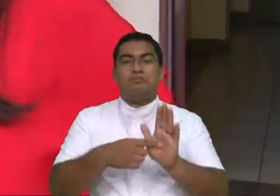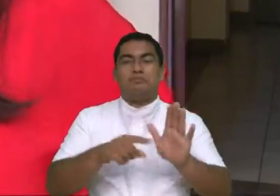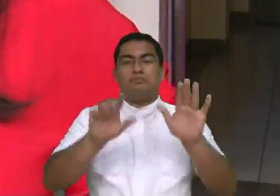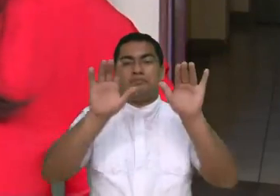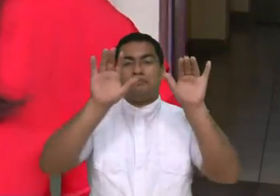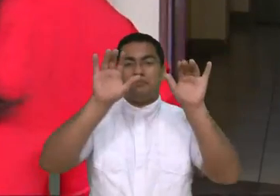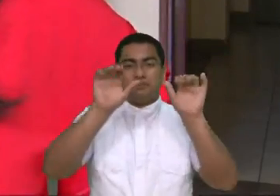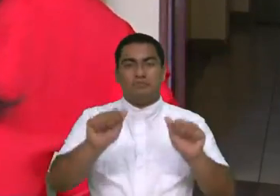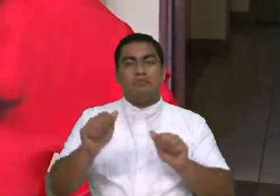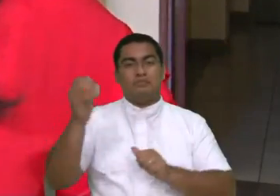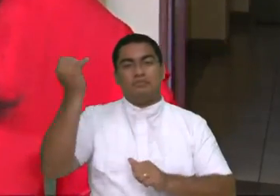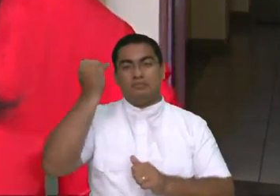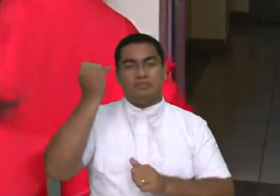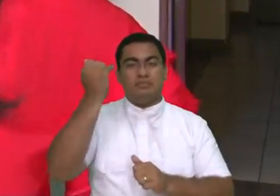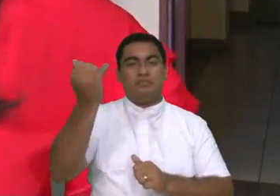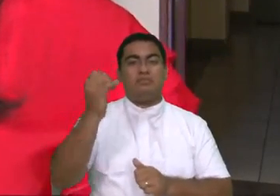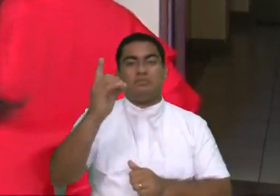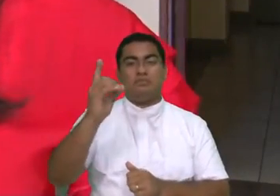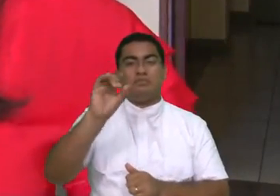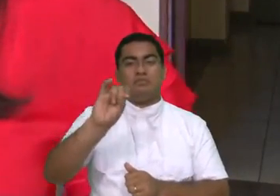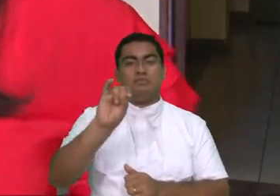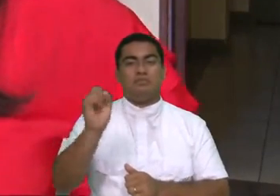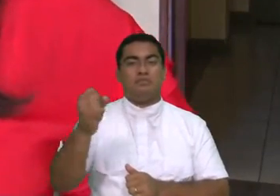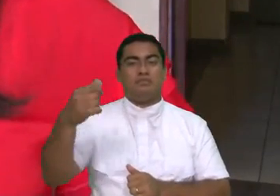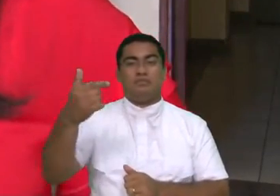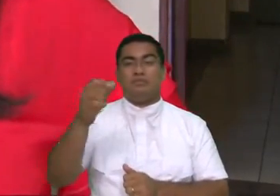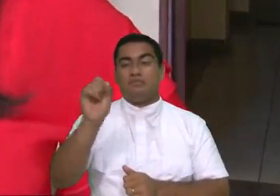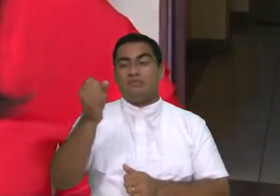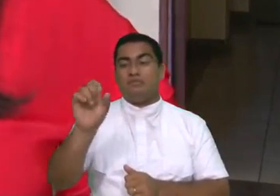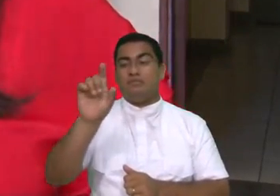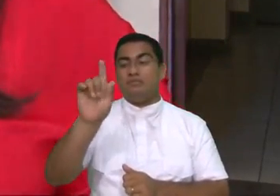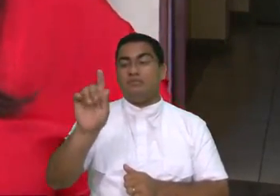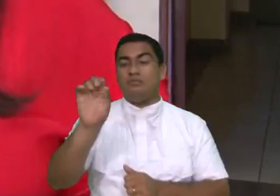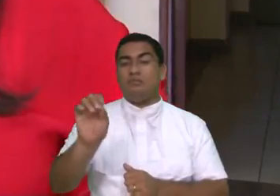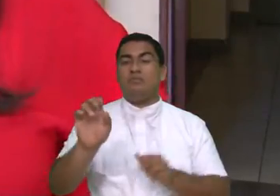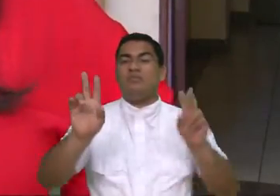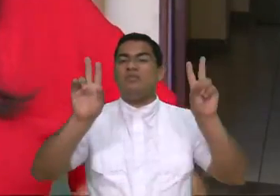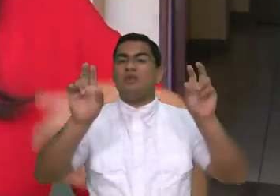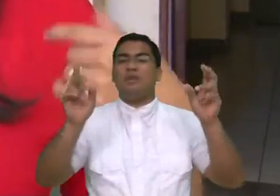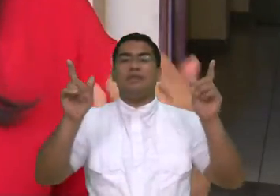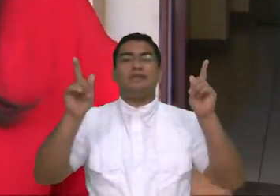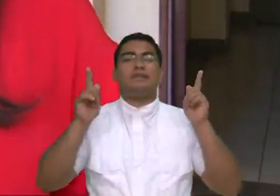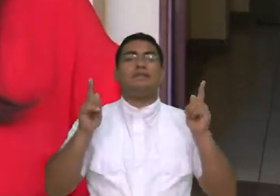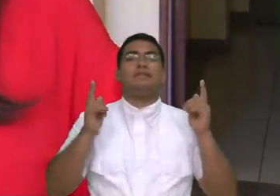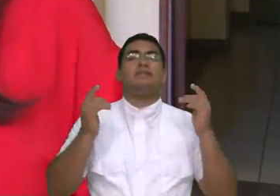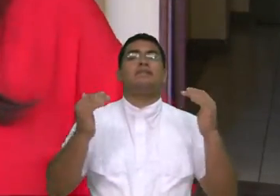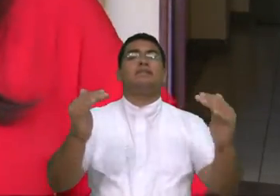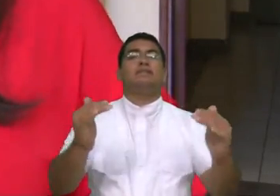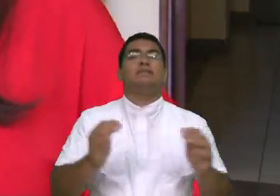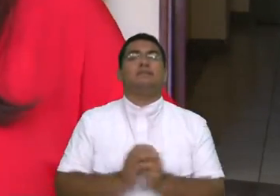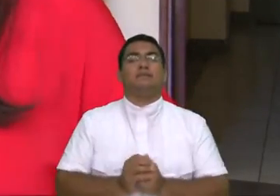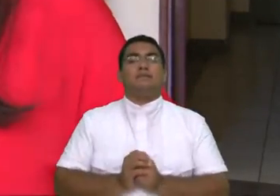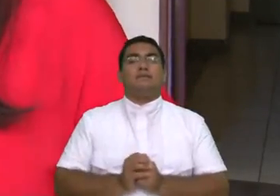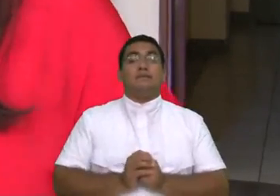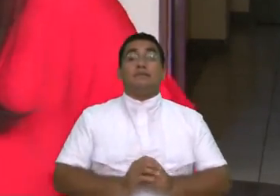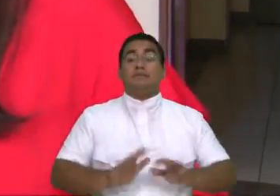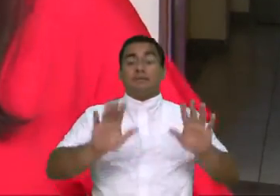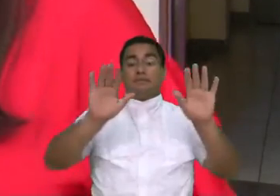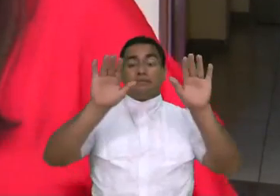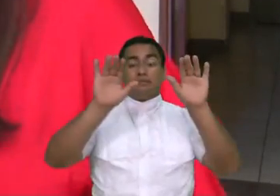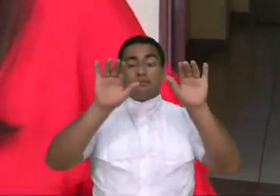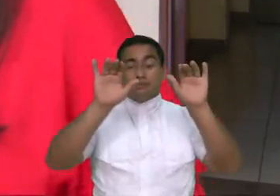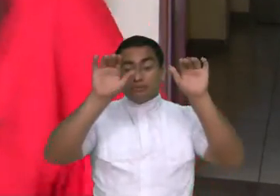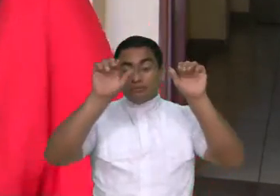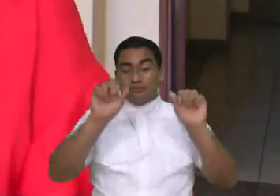nuestra iniciativa sobre el digesto de la materia de transporte. Tenemos también ya avances en